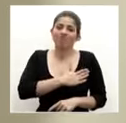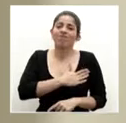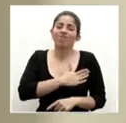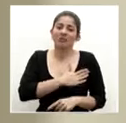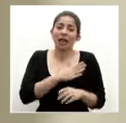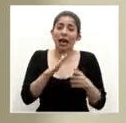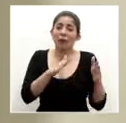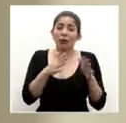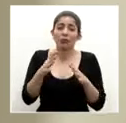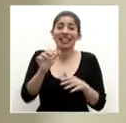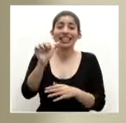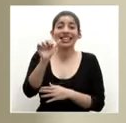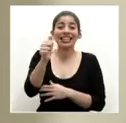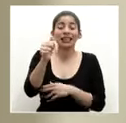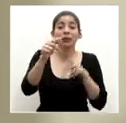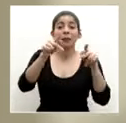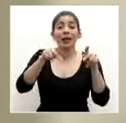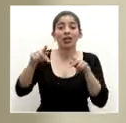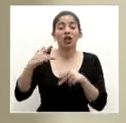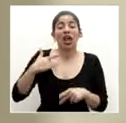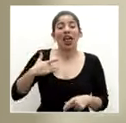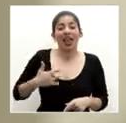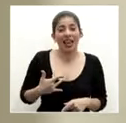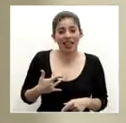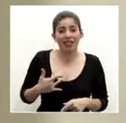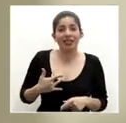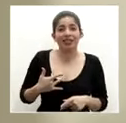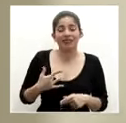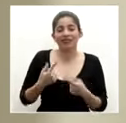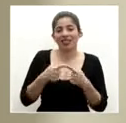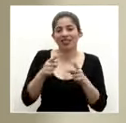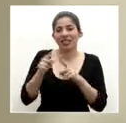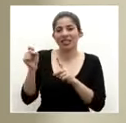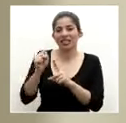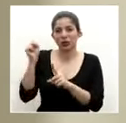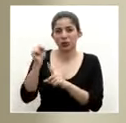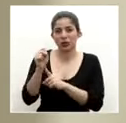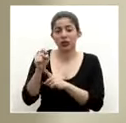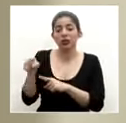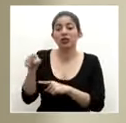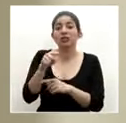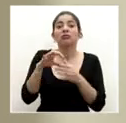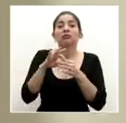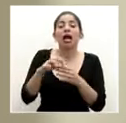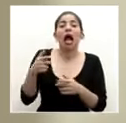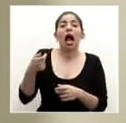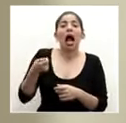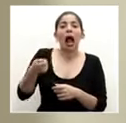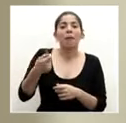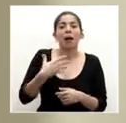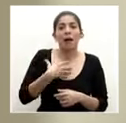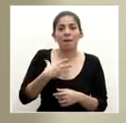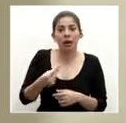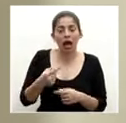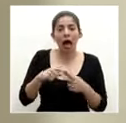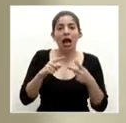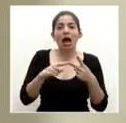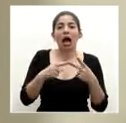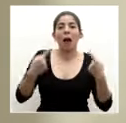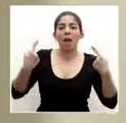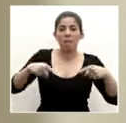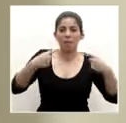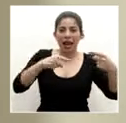tuvimos aproximadamente 10 personas heridas en diferentes tipos de circunstancias que tenían que ver con arma blanca, que tenían que ver con